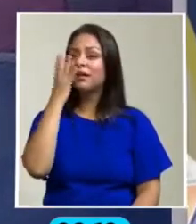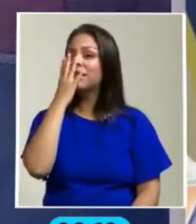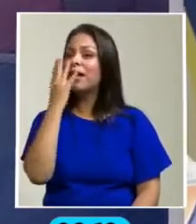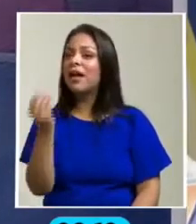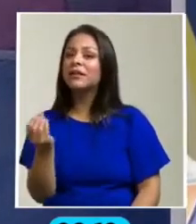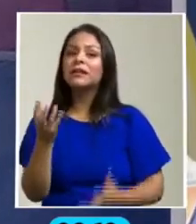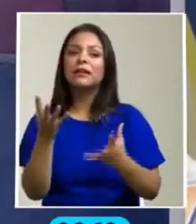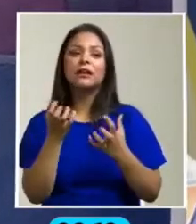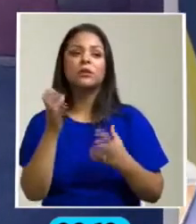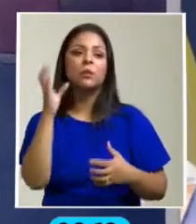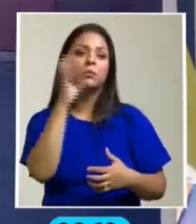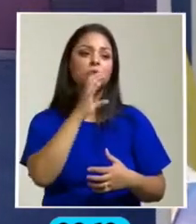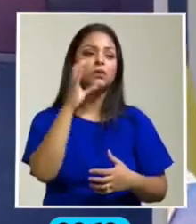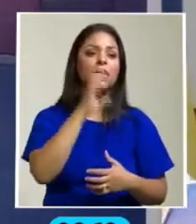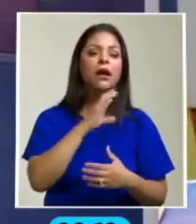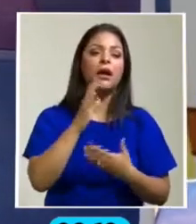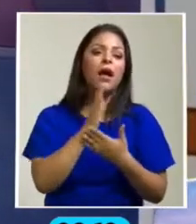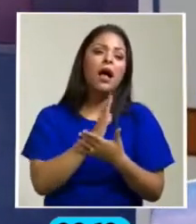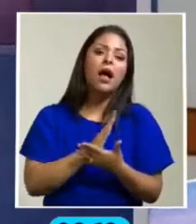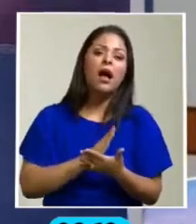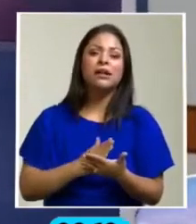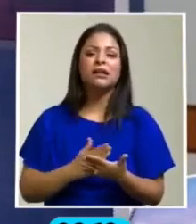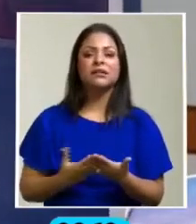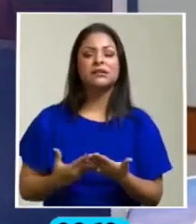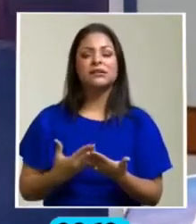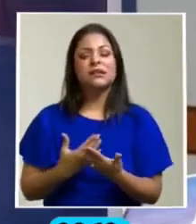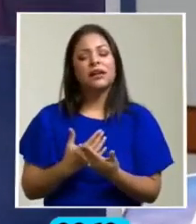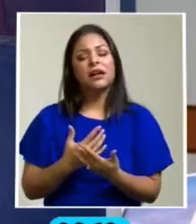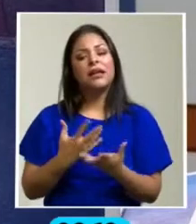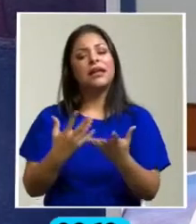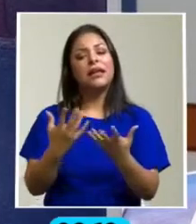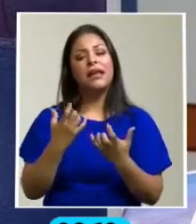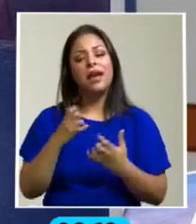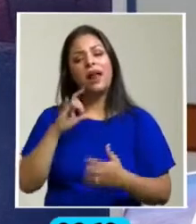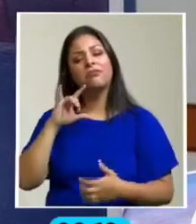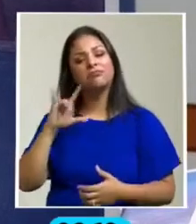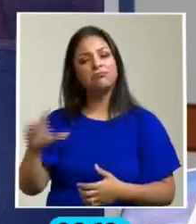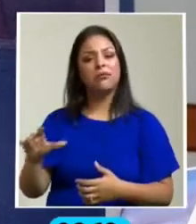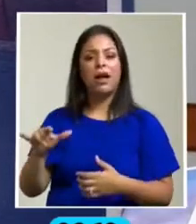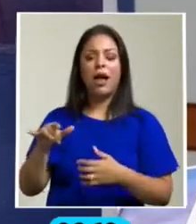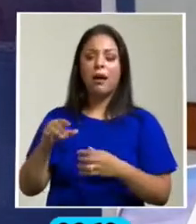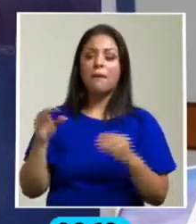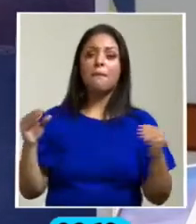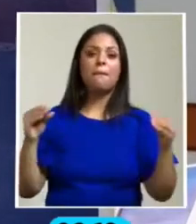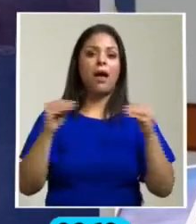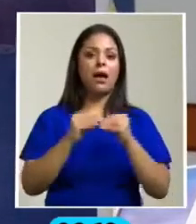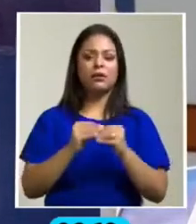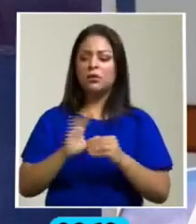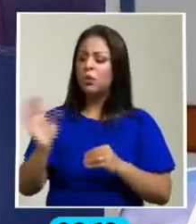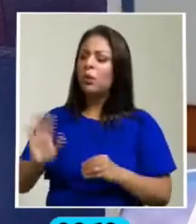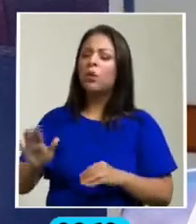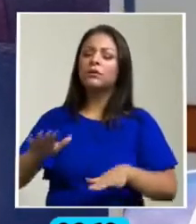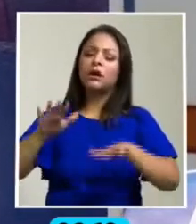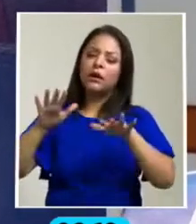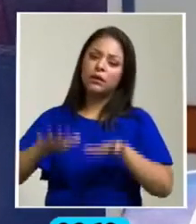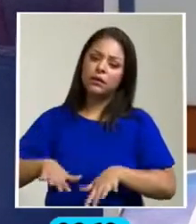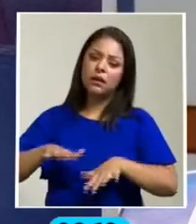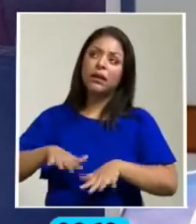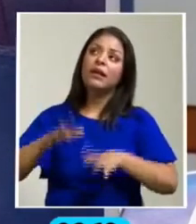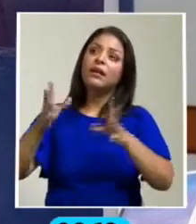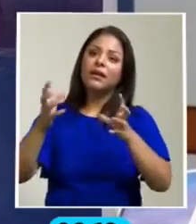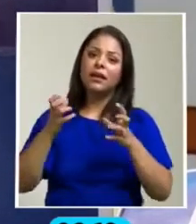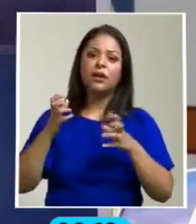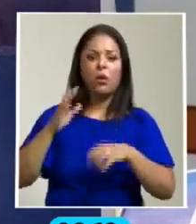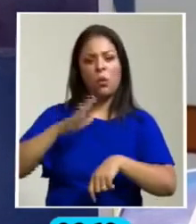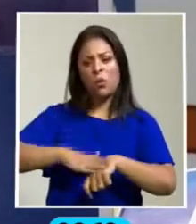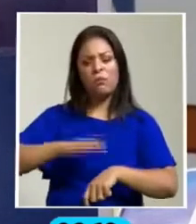quisiera más que a nadie. Alguien que le dijera que no había sido culpa de ella. a